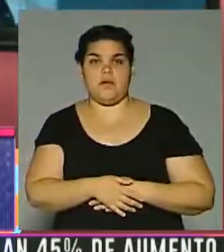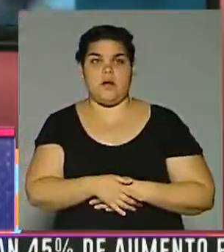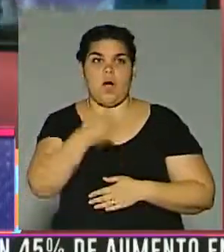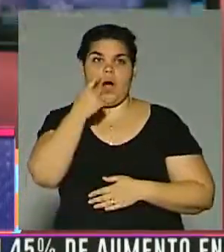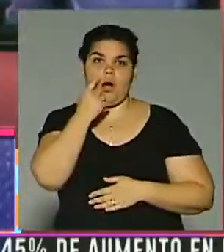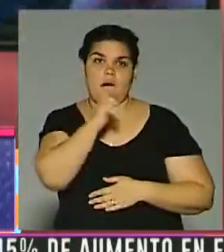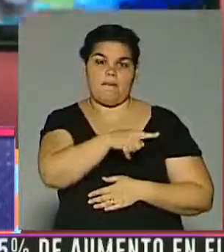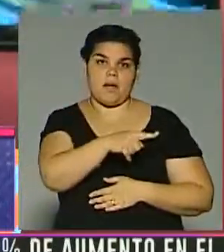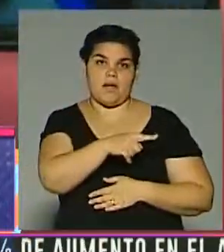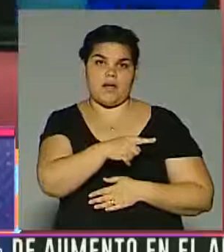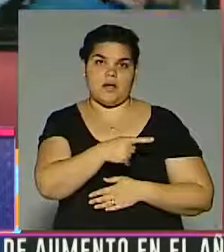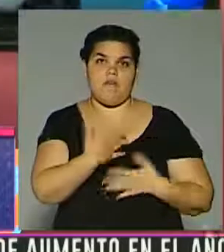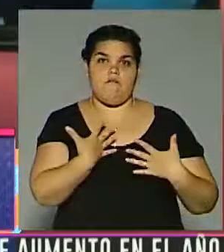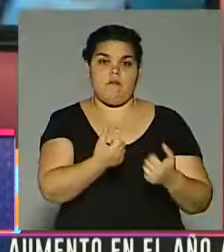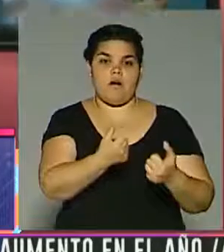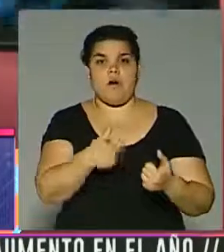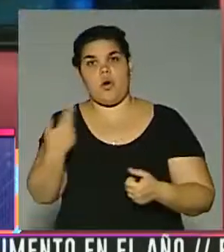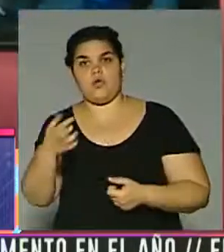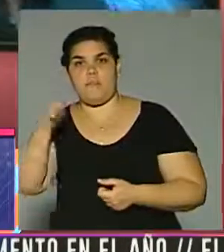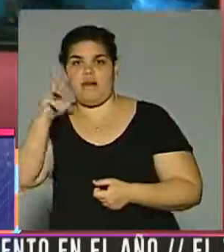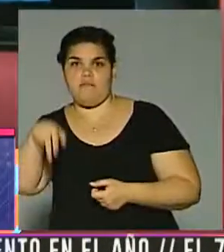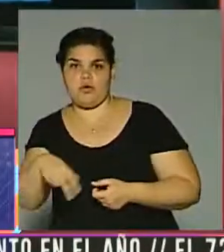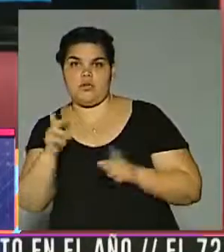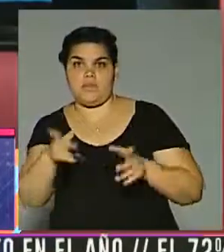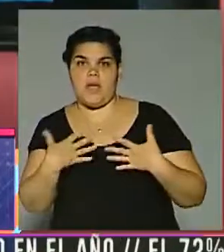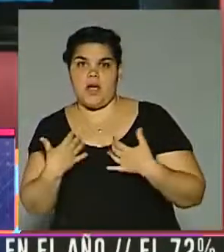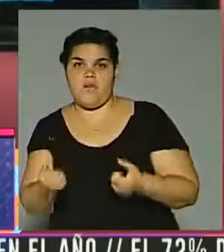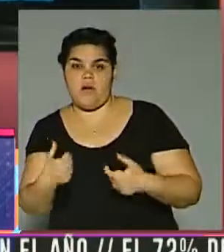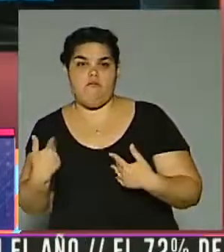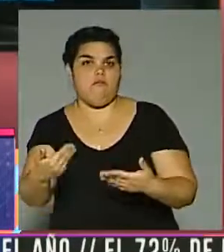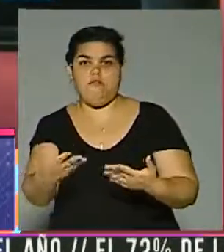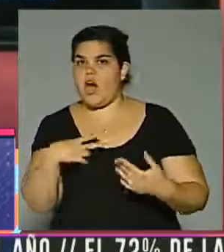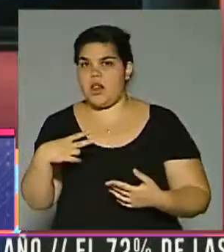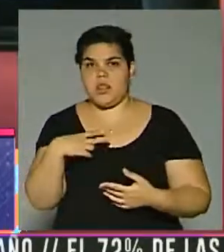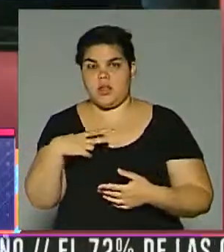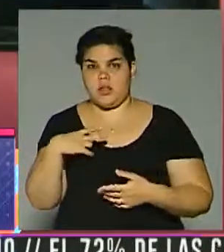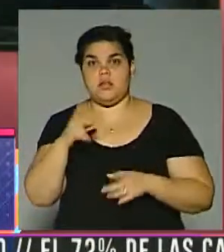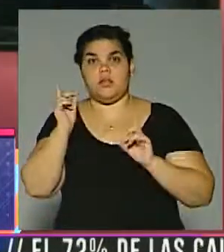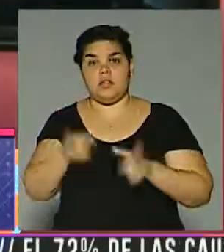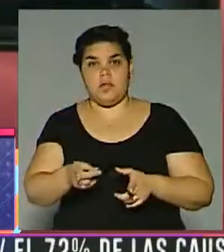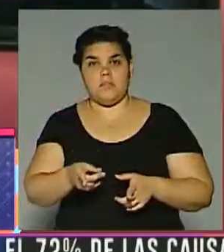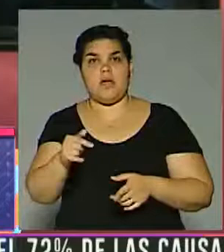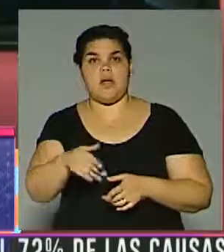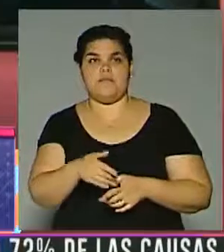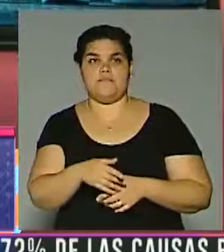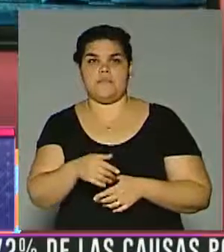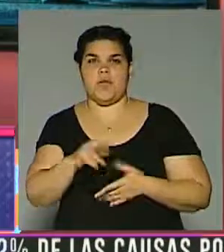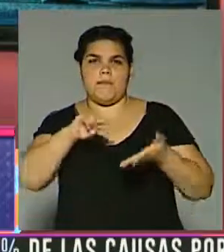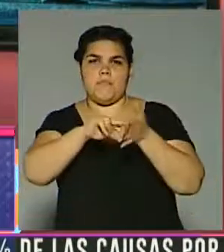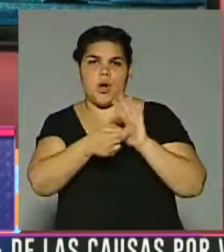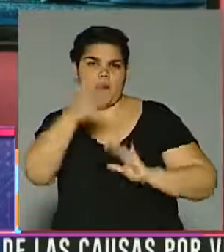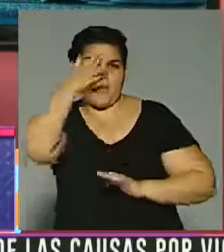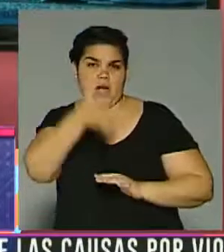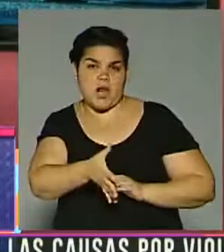y porque Pavón se recupera para Boca. Pero además, entre todo este bochorno, el sábado, luego de los incidentes, veedores de la Conmebol